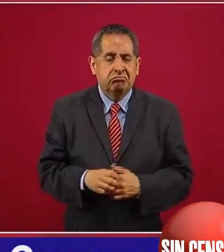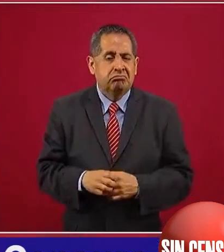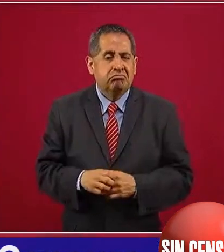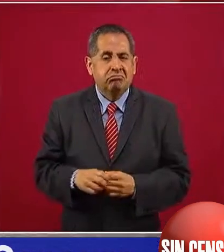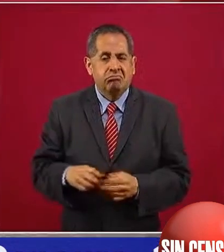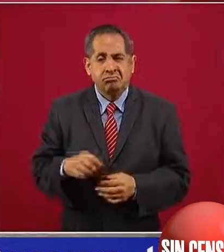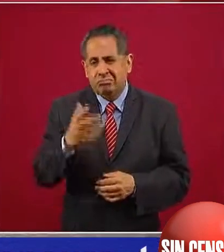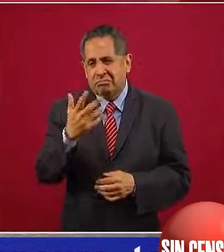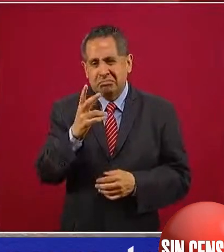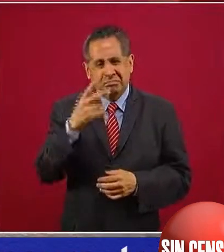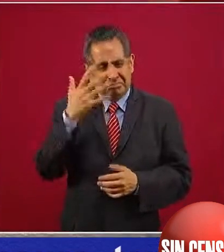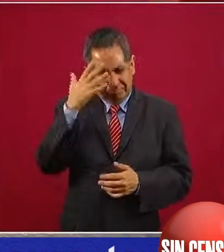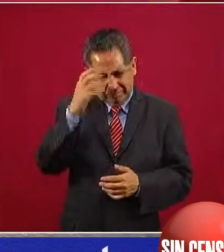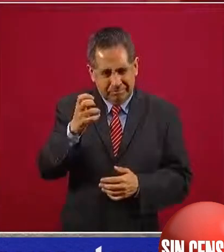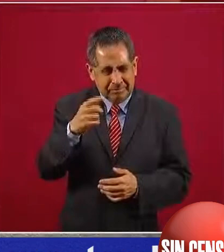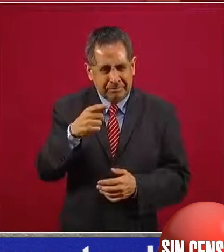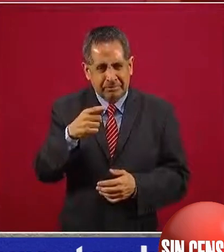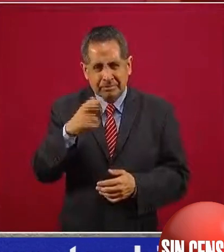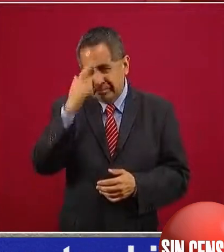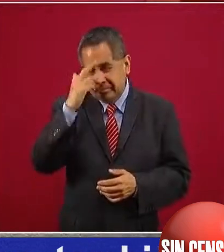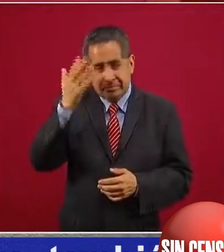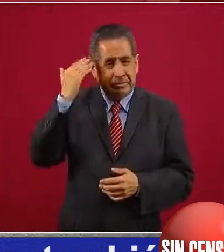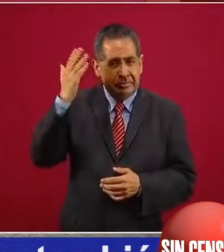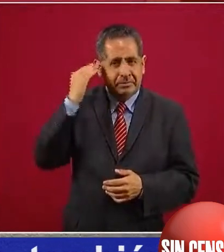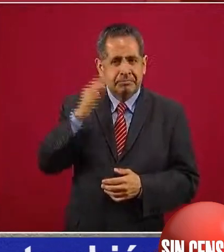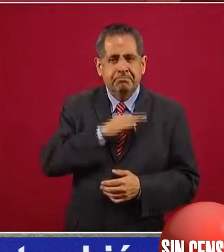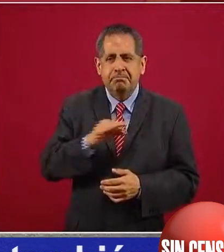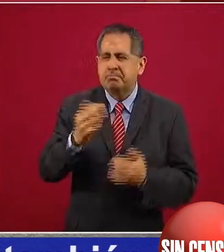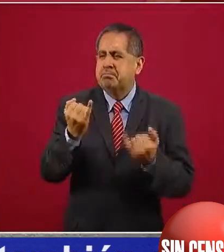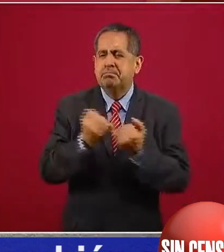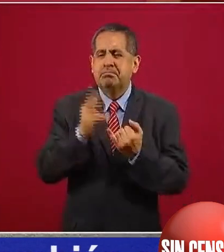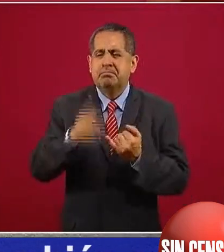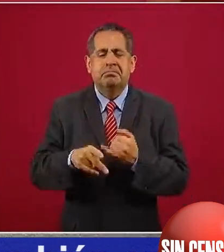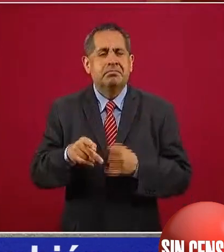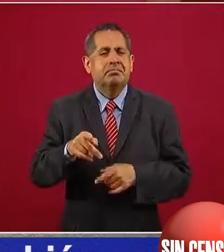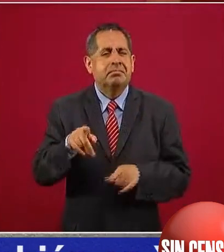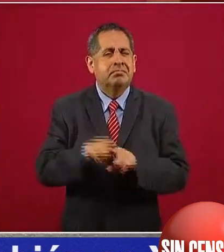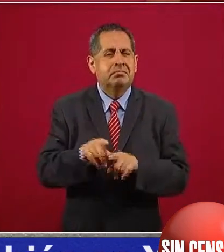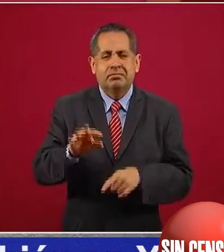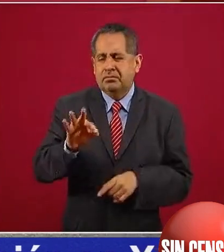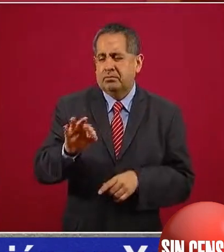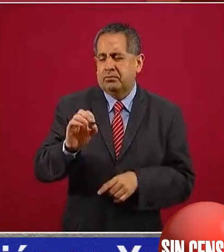Algo parecido a lo que se hizo cuando el FOBAPROA,